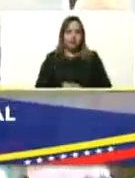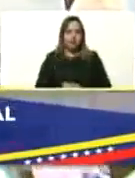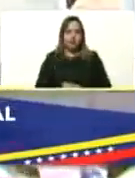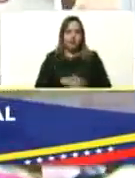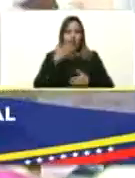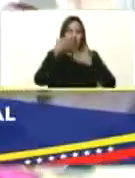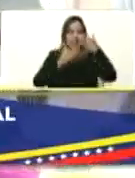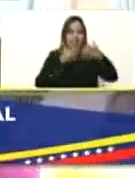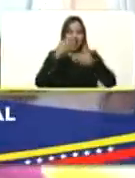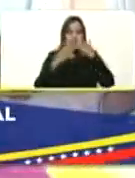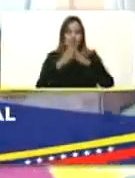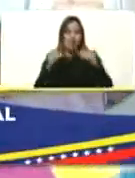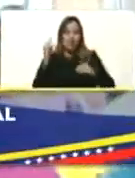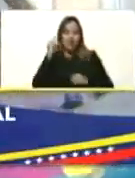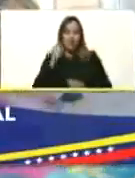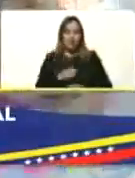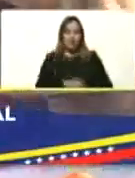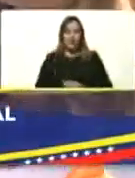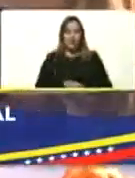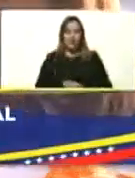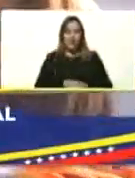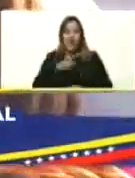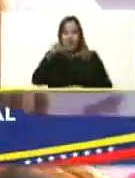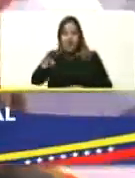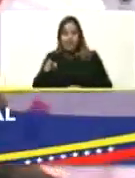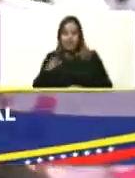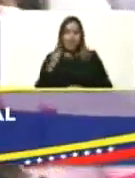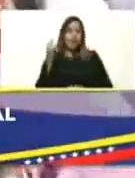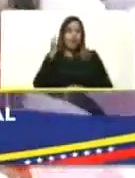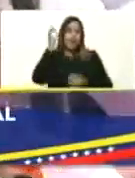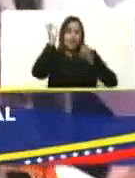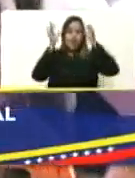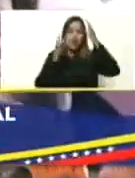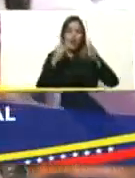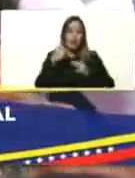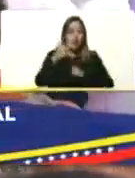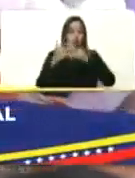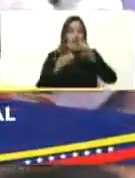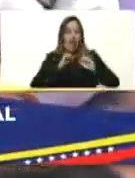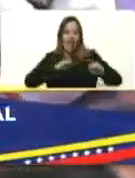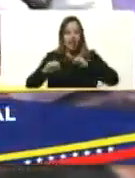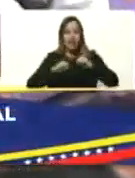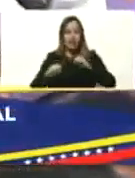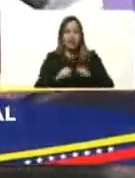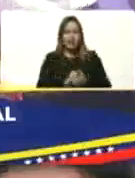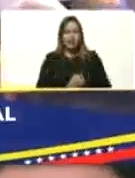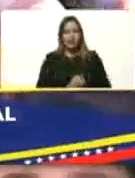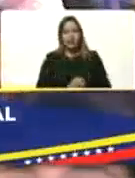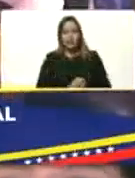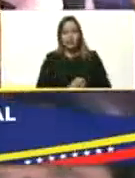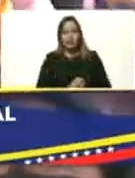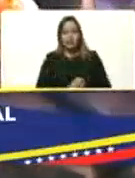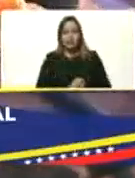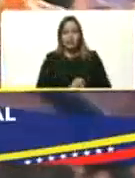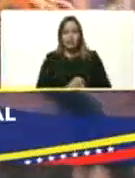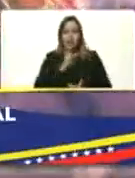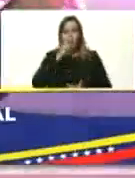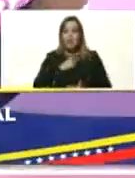Alborotada la mujer. Y ese es el feminismo creativo, constructivo, activo, que no baja su